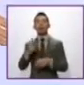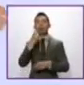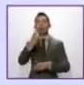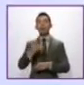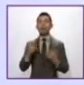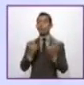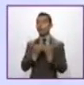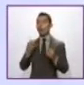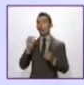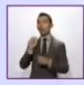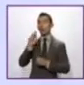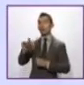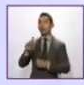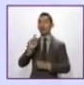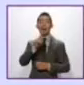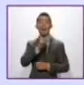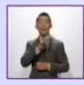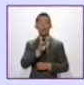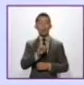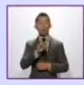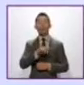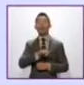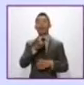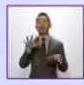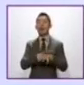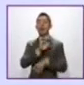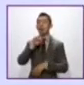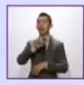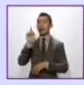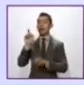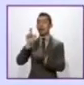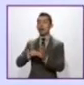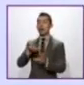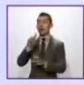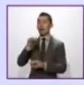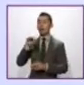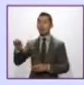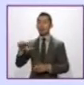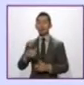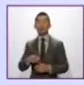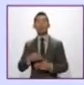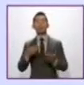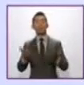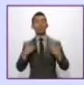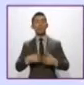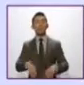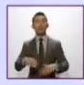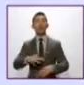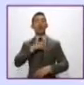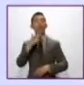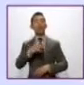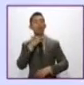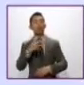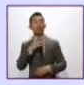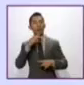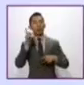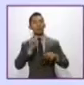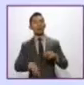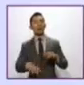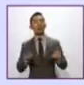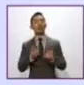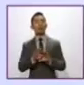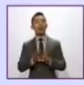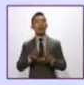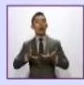que tú, pasaste del PRI a Movimiento Ciudadano. Y la corrupción se combate con